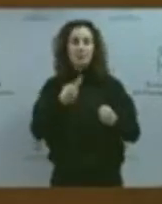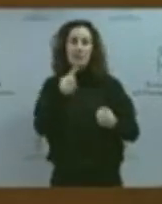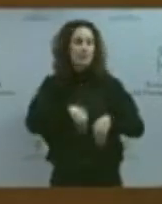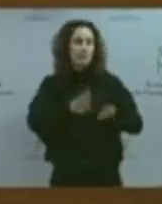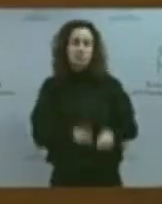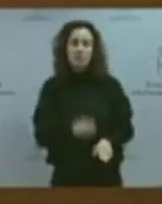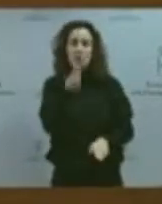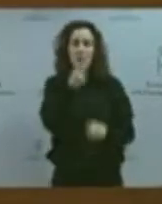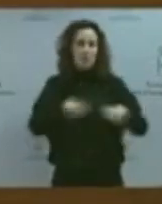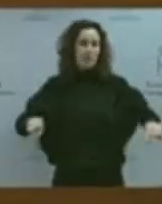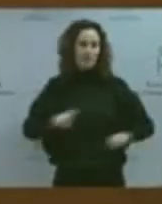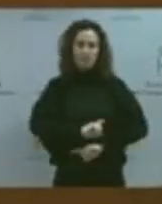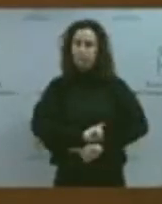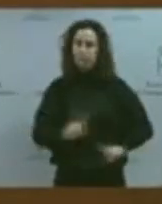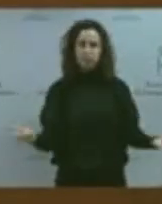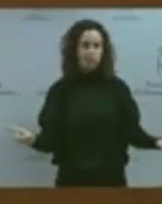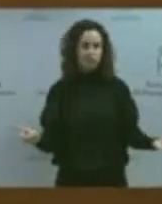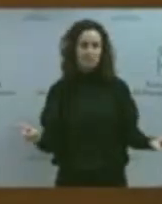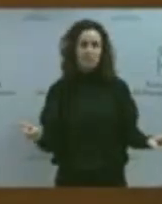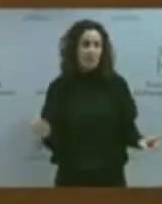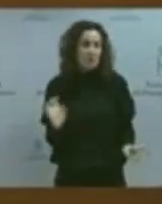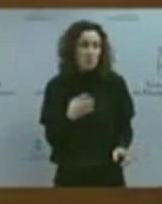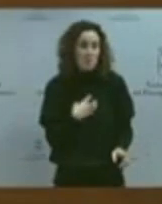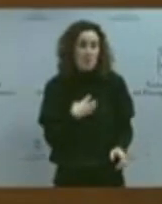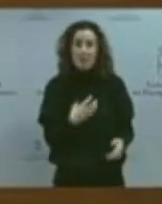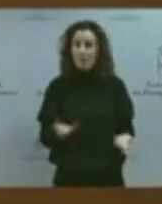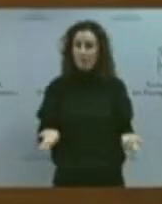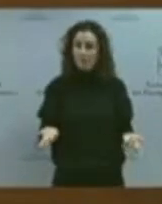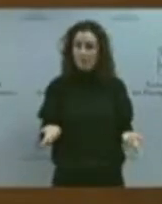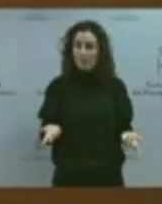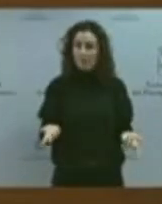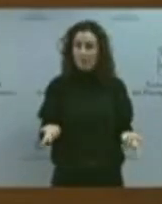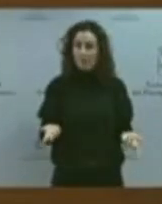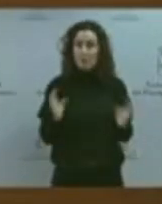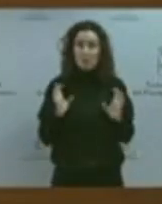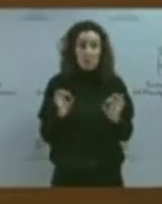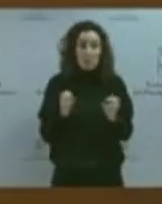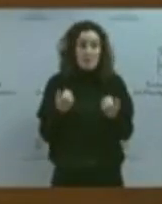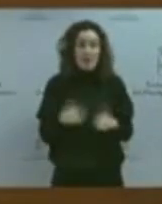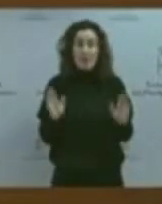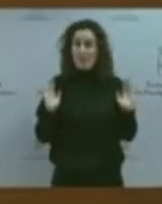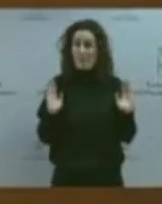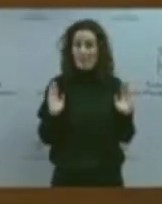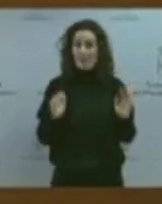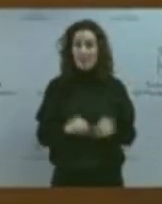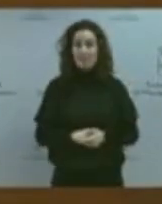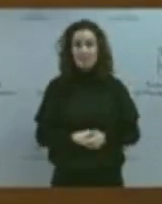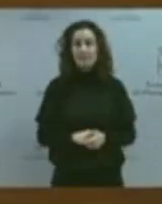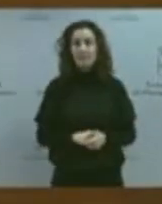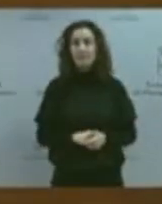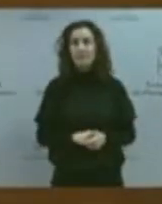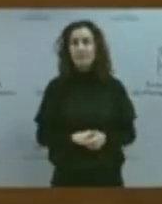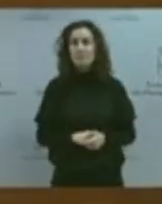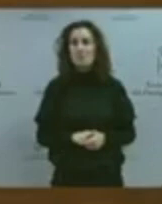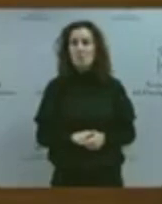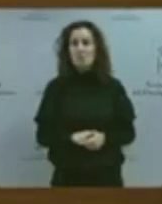era necesario suspender el comedor porque no había condiciones para poderlo hacer con garantías. De tal manera que, hasta que esto